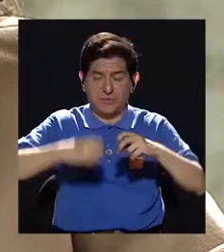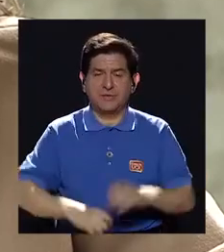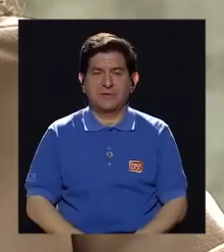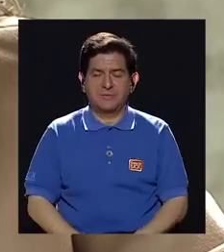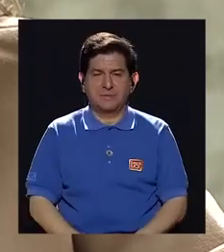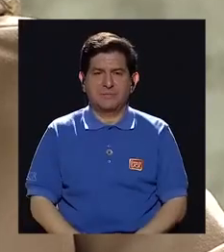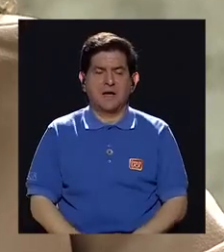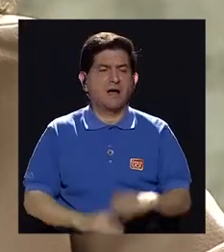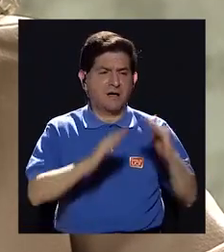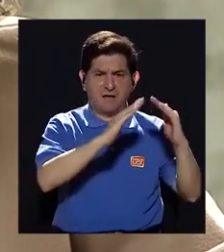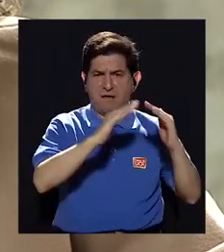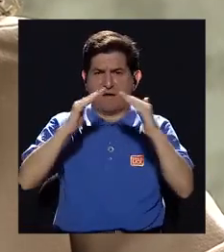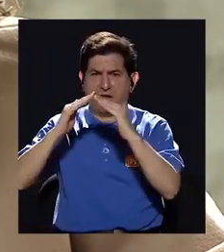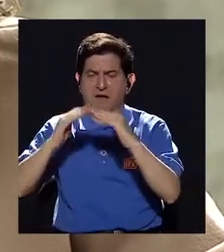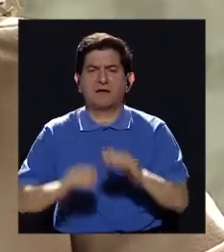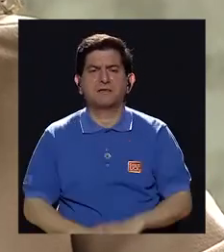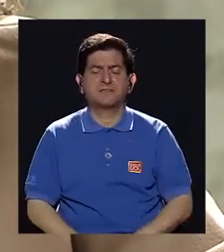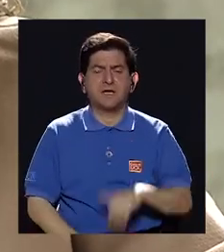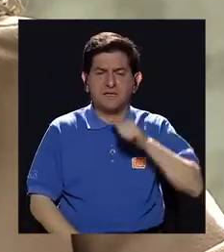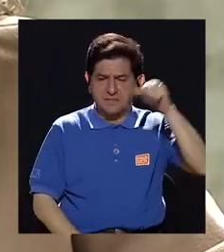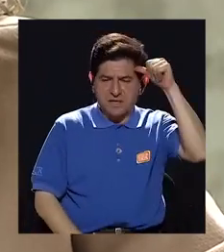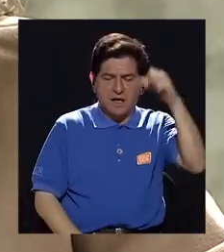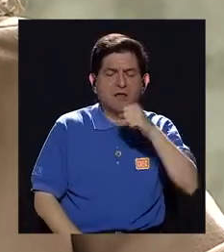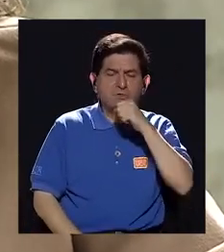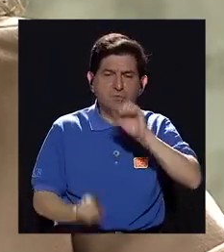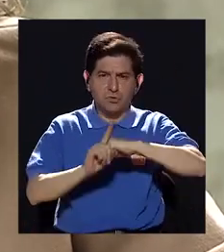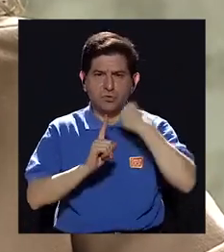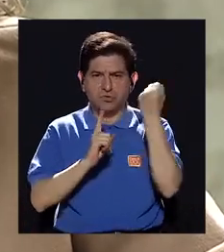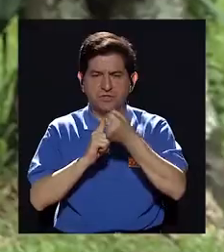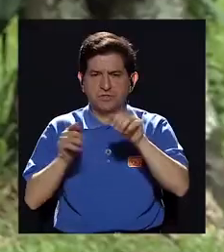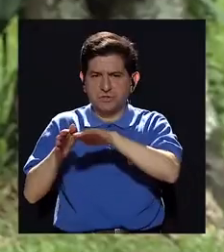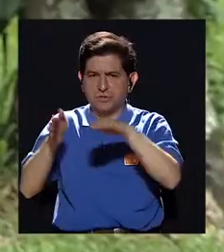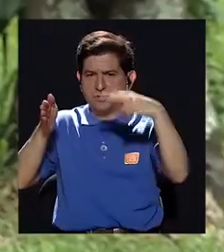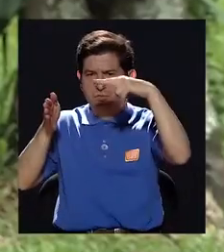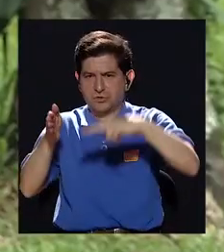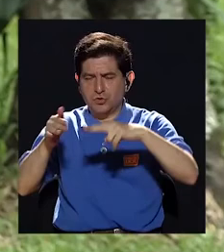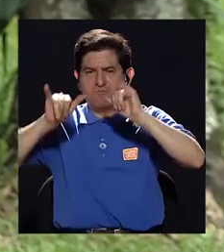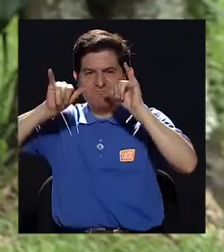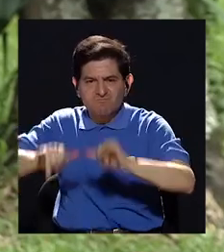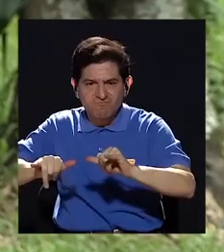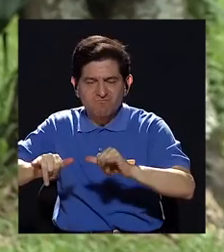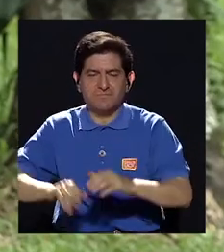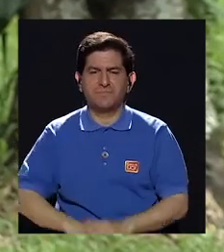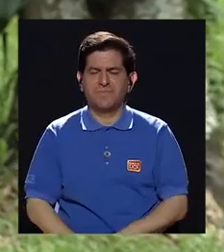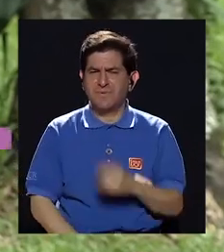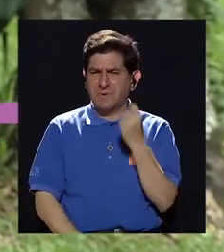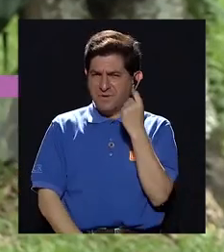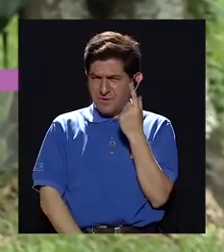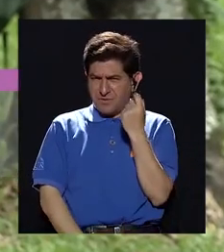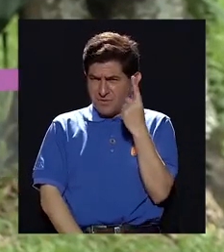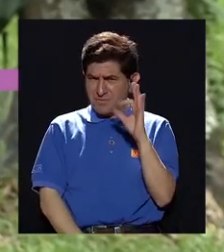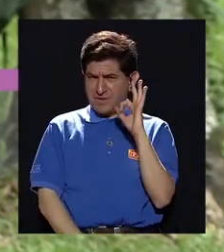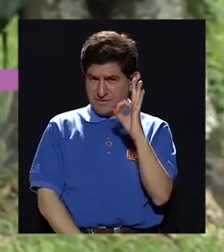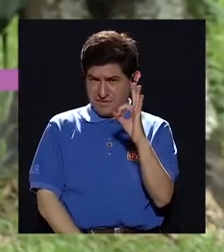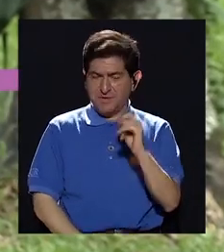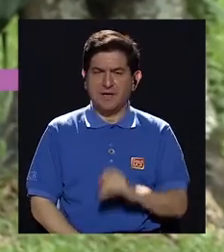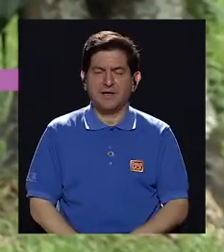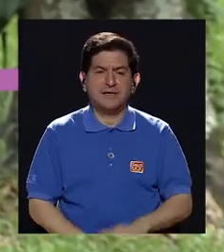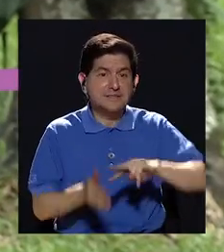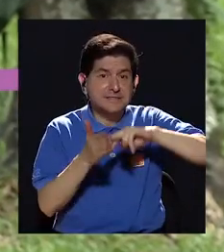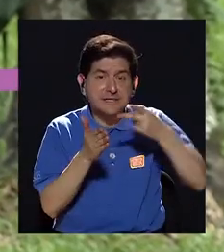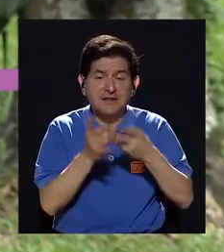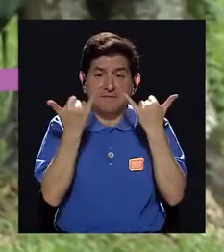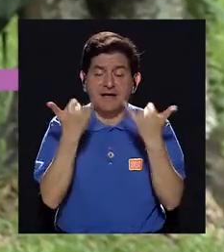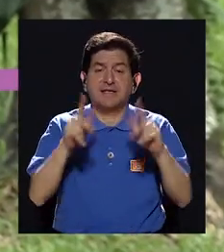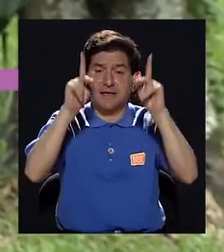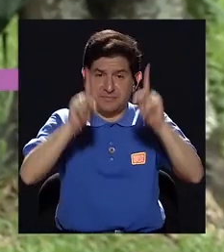que en las casas tienen adultos mayores encamados. Entonces, a ver si le entiendo y resumimos bien, podría